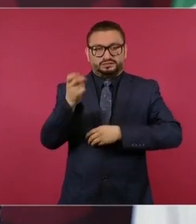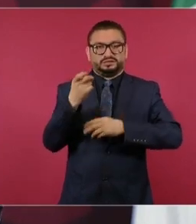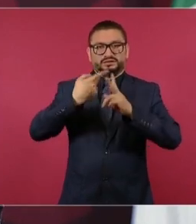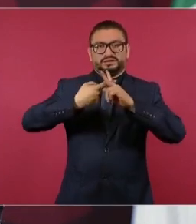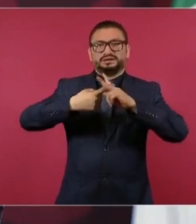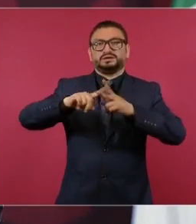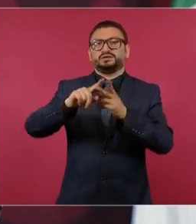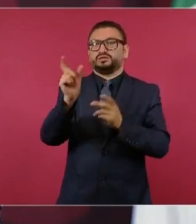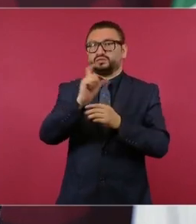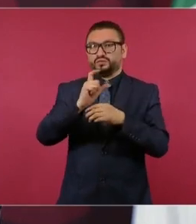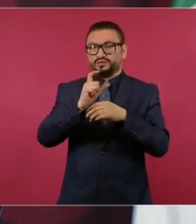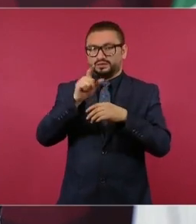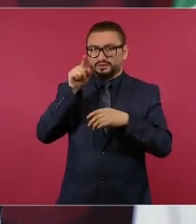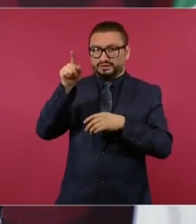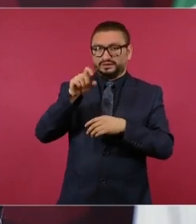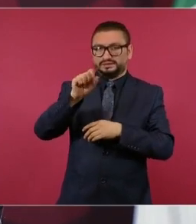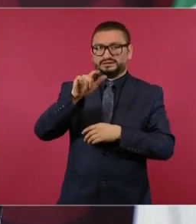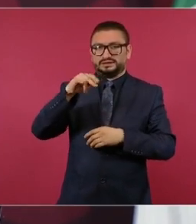con Salinas